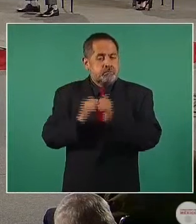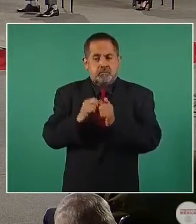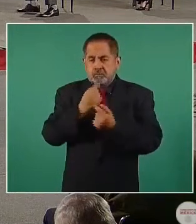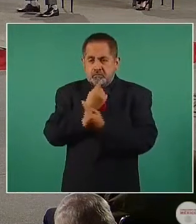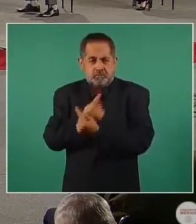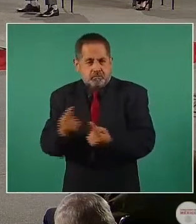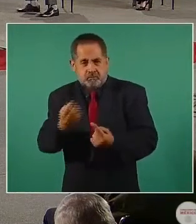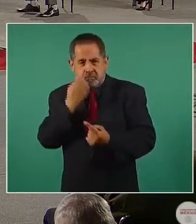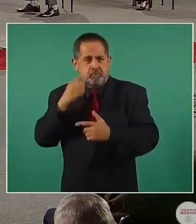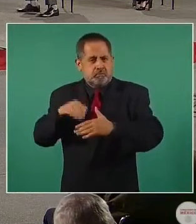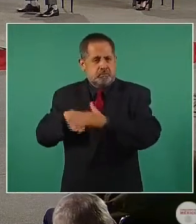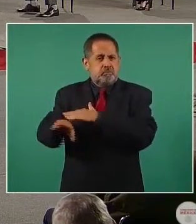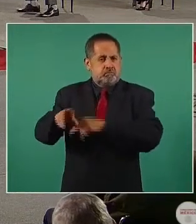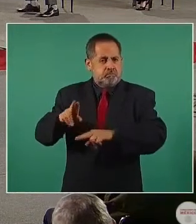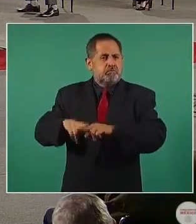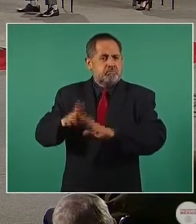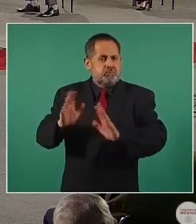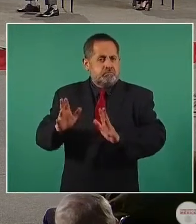escuela.